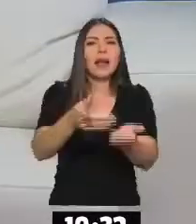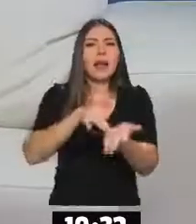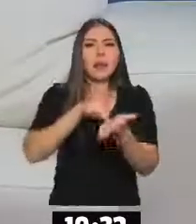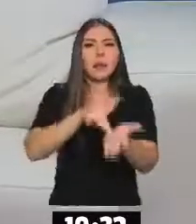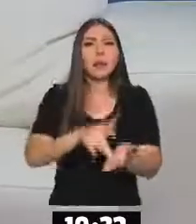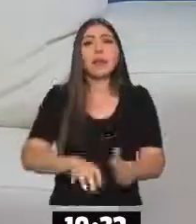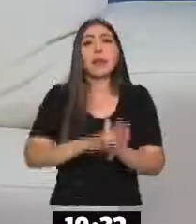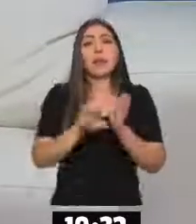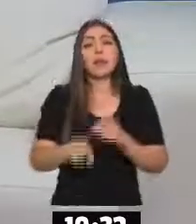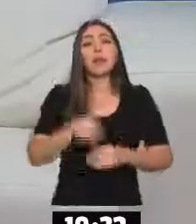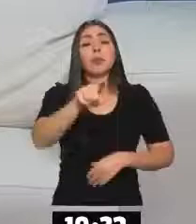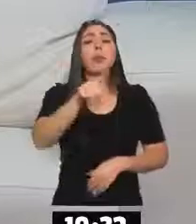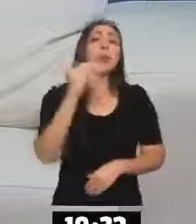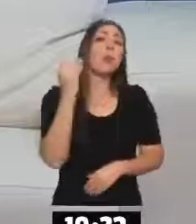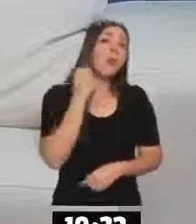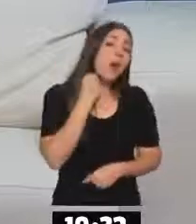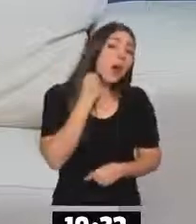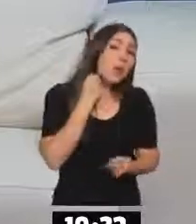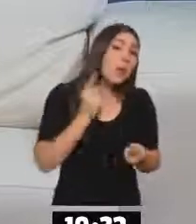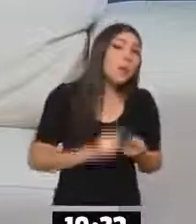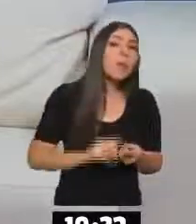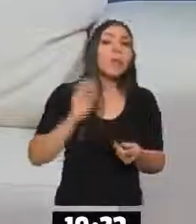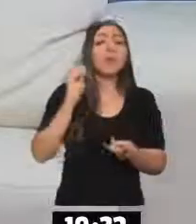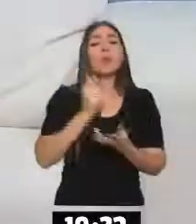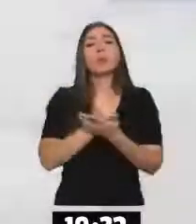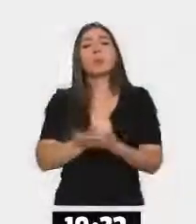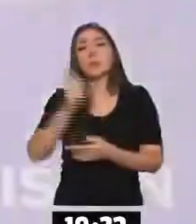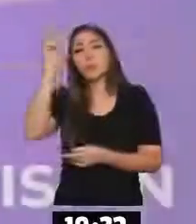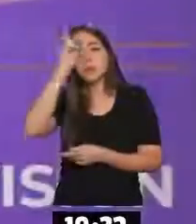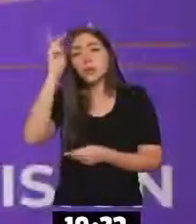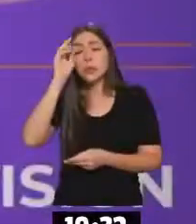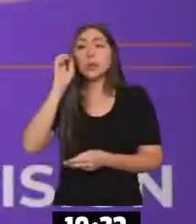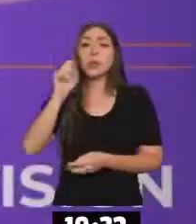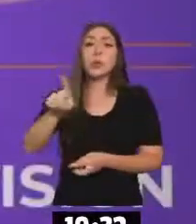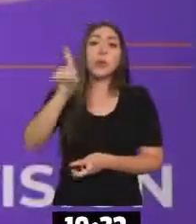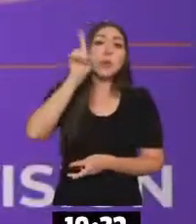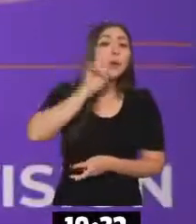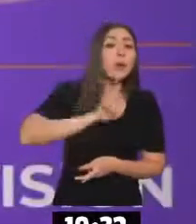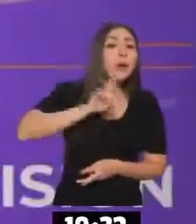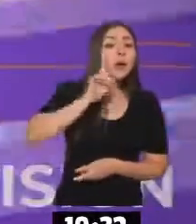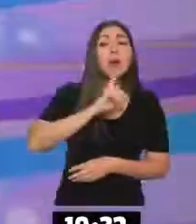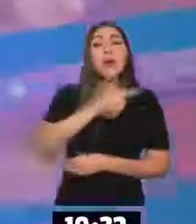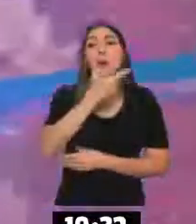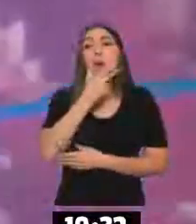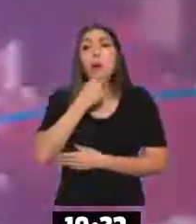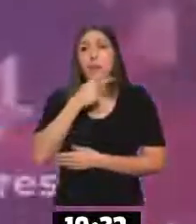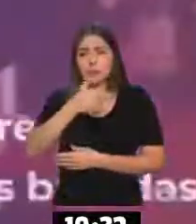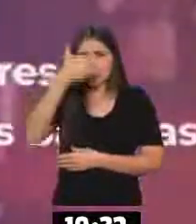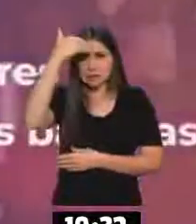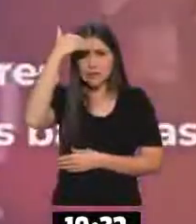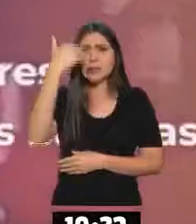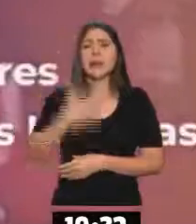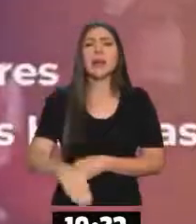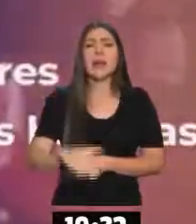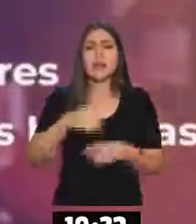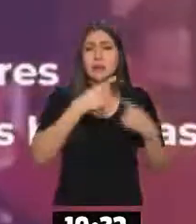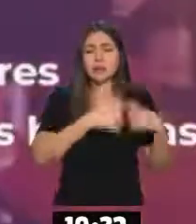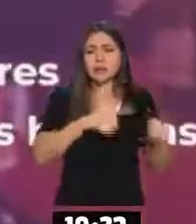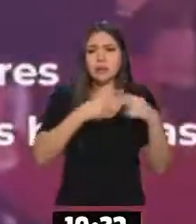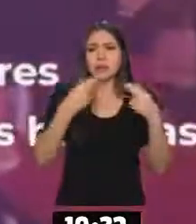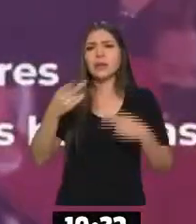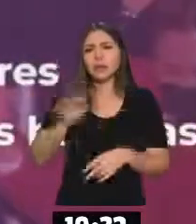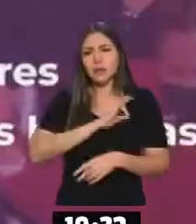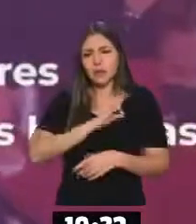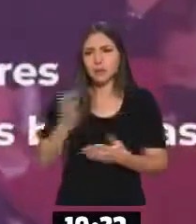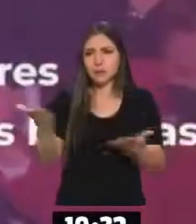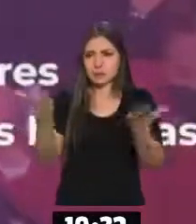un abogado, eres una terapeuta, eres una mujer o un hombre que sabe del emprendimiento, pues que se sumen a este